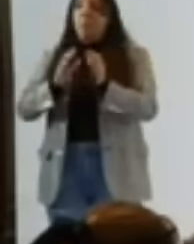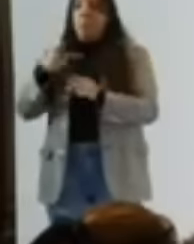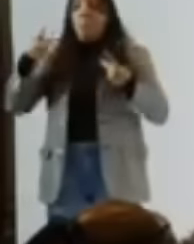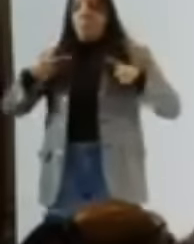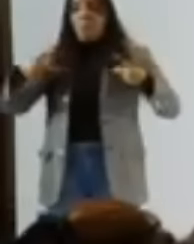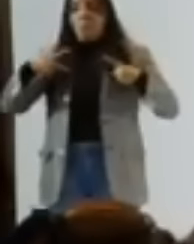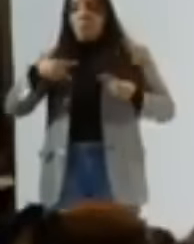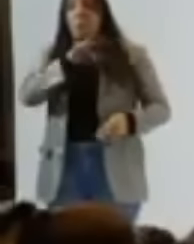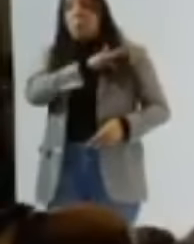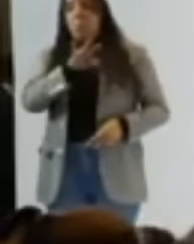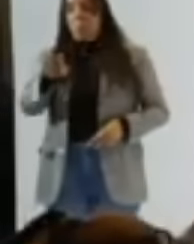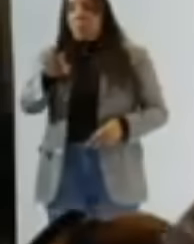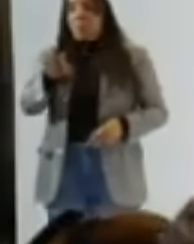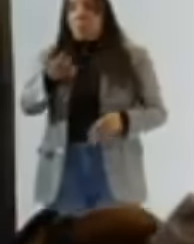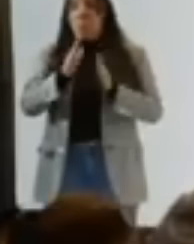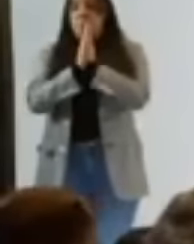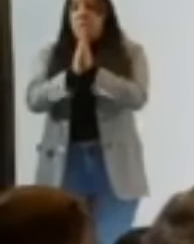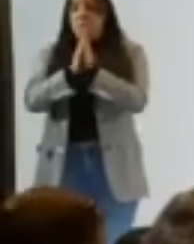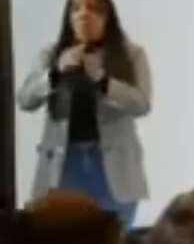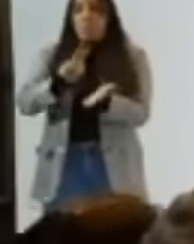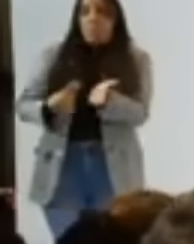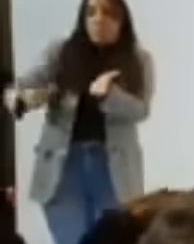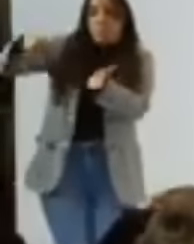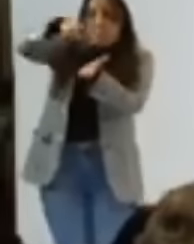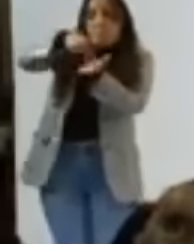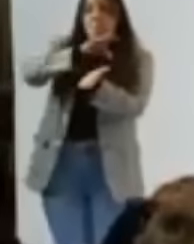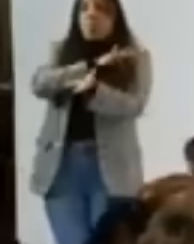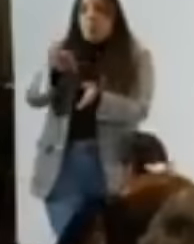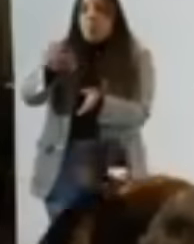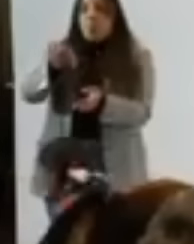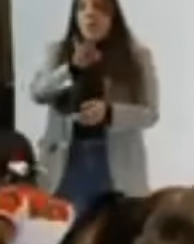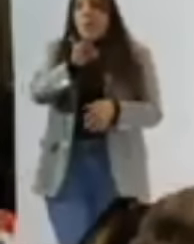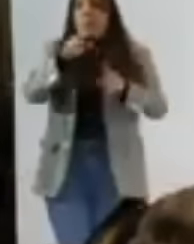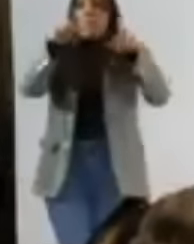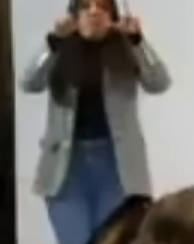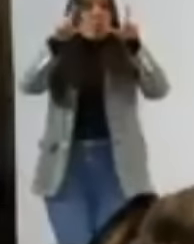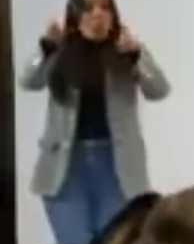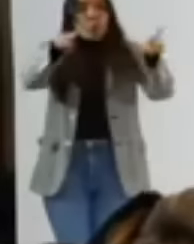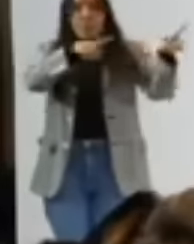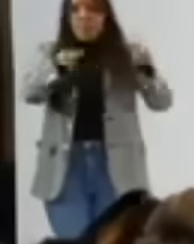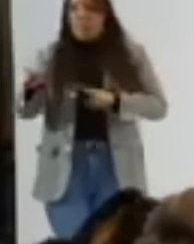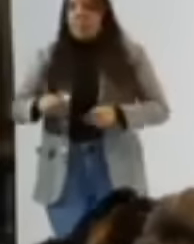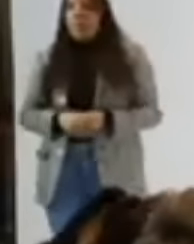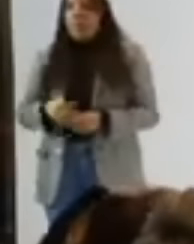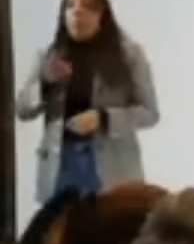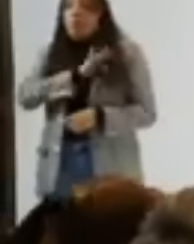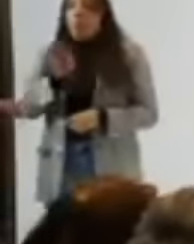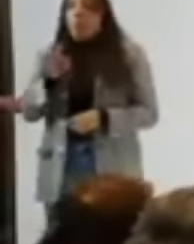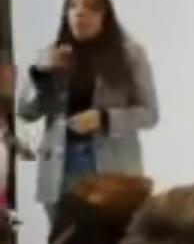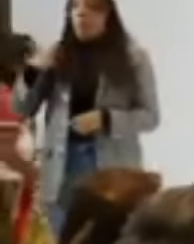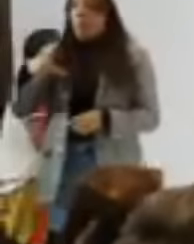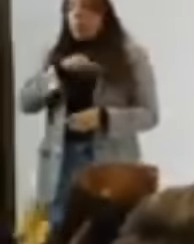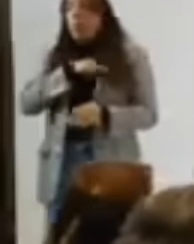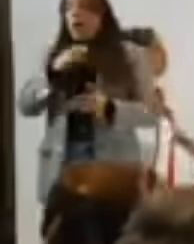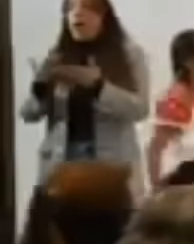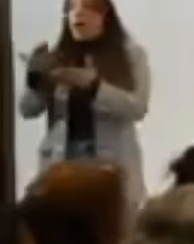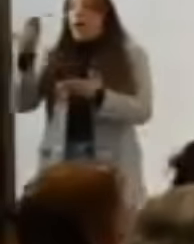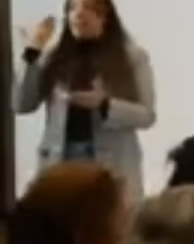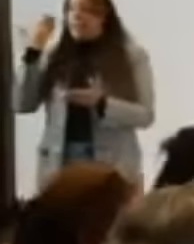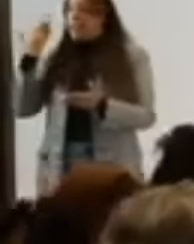si permanecen de pie, el Presidium, si gusta colocarse, viendo al revés, hacia atrás.